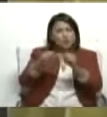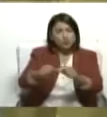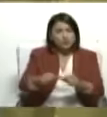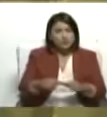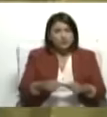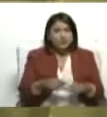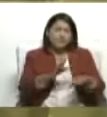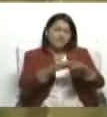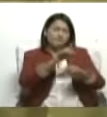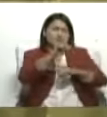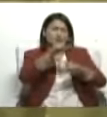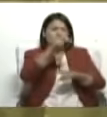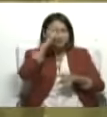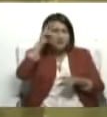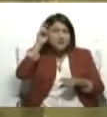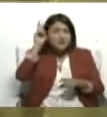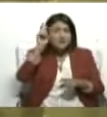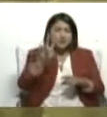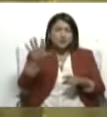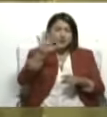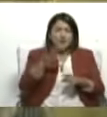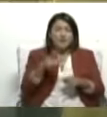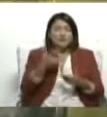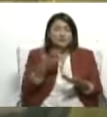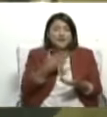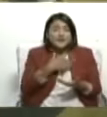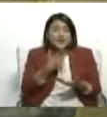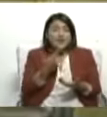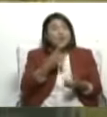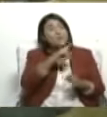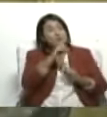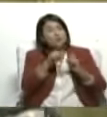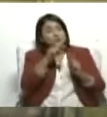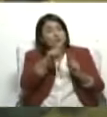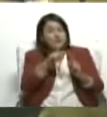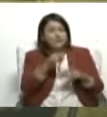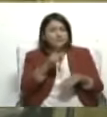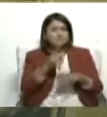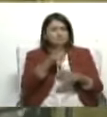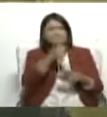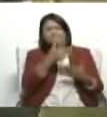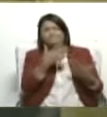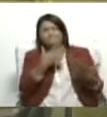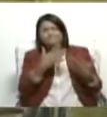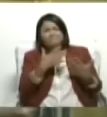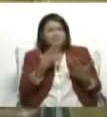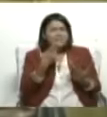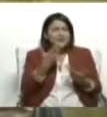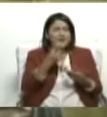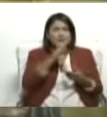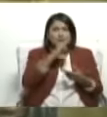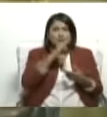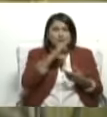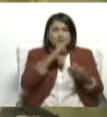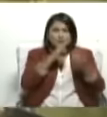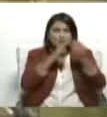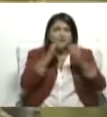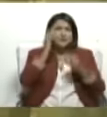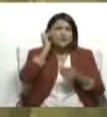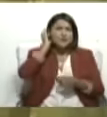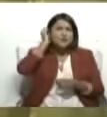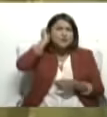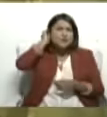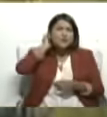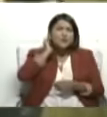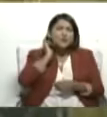canciller, me gustaría saber exactamente qué estadísticas se manejan, qué precisábamos. ¿De qué manera